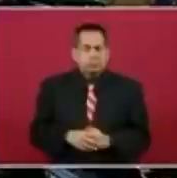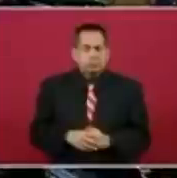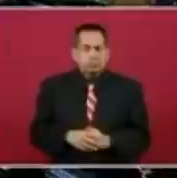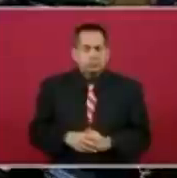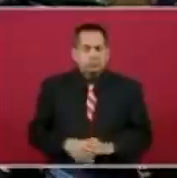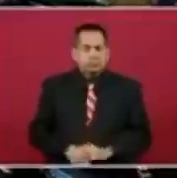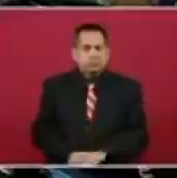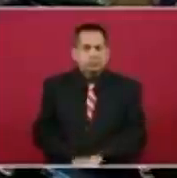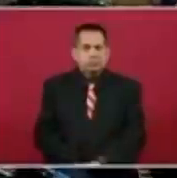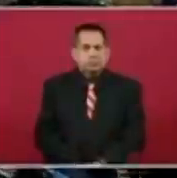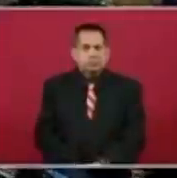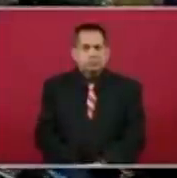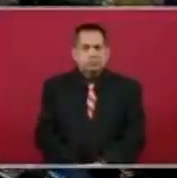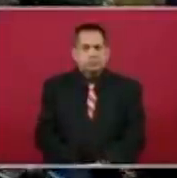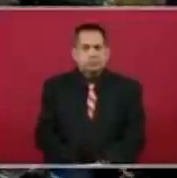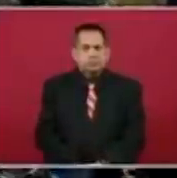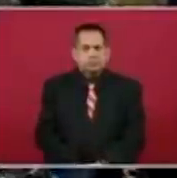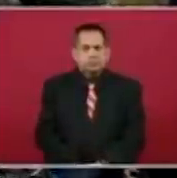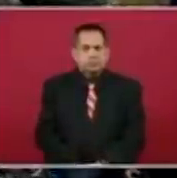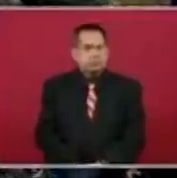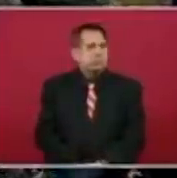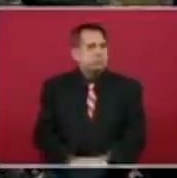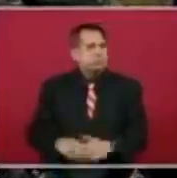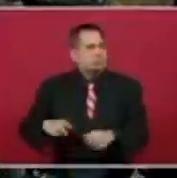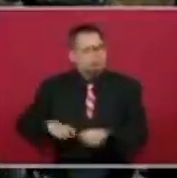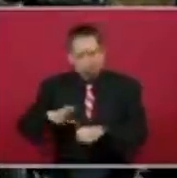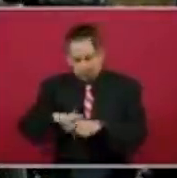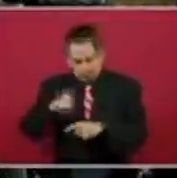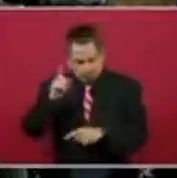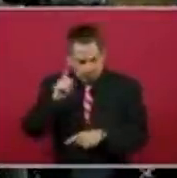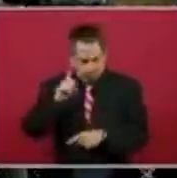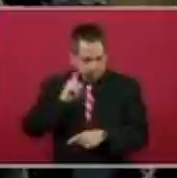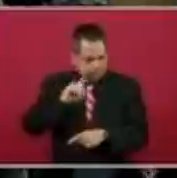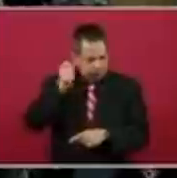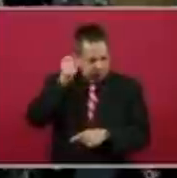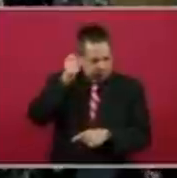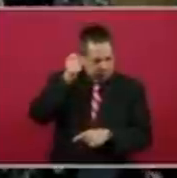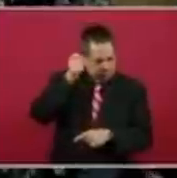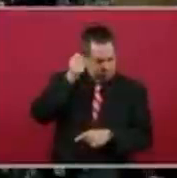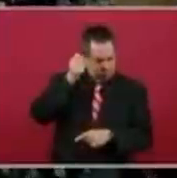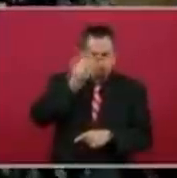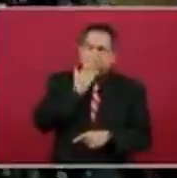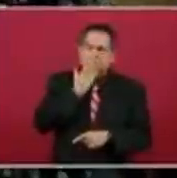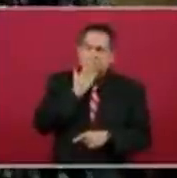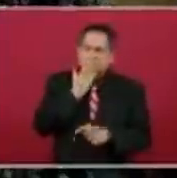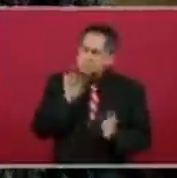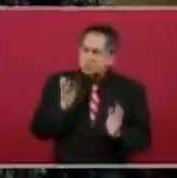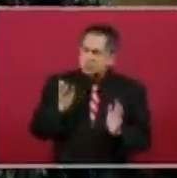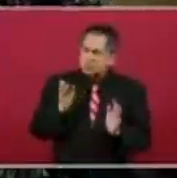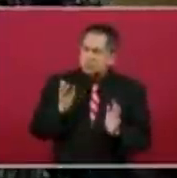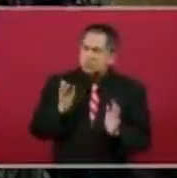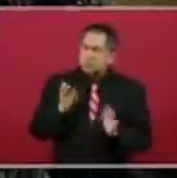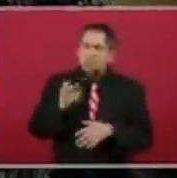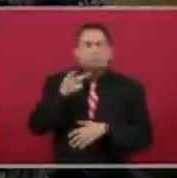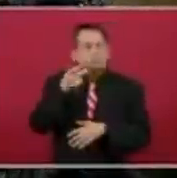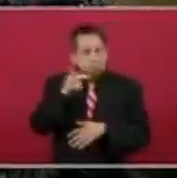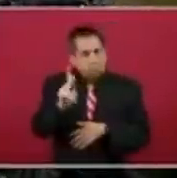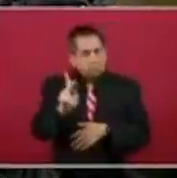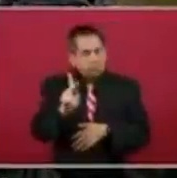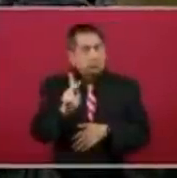era Claudia porque estaba fuera de México. La gobernadora de Sonora. Sí. Pero, sin